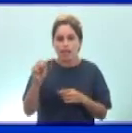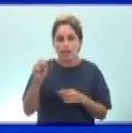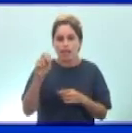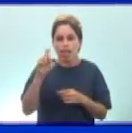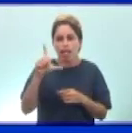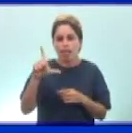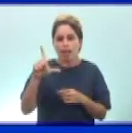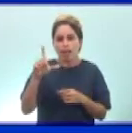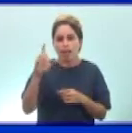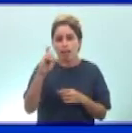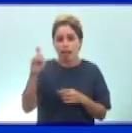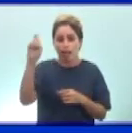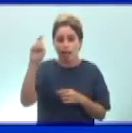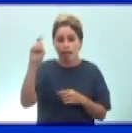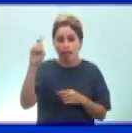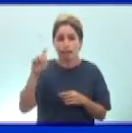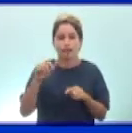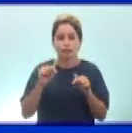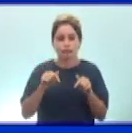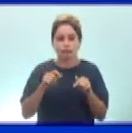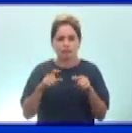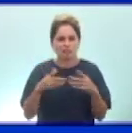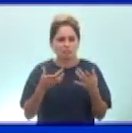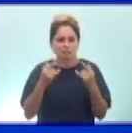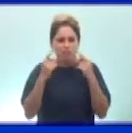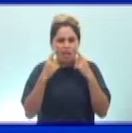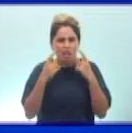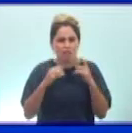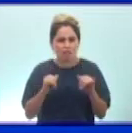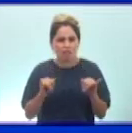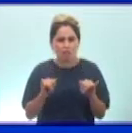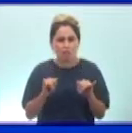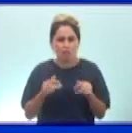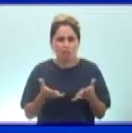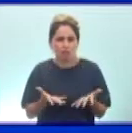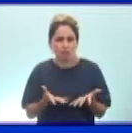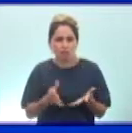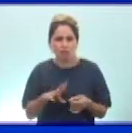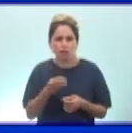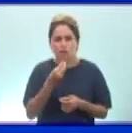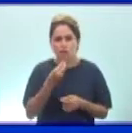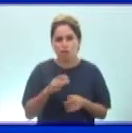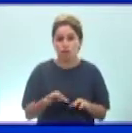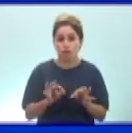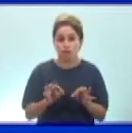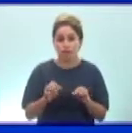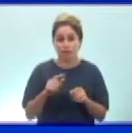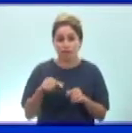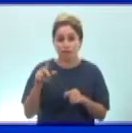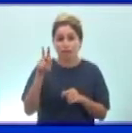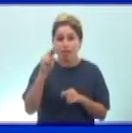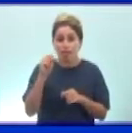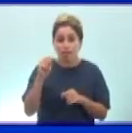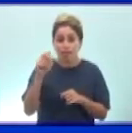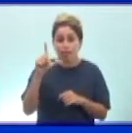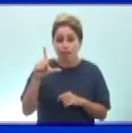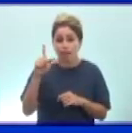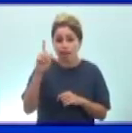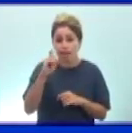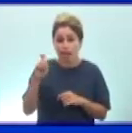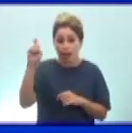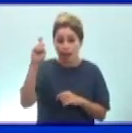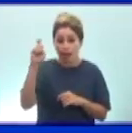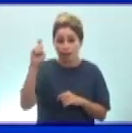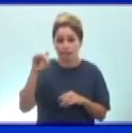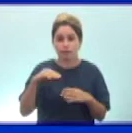brinda esta notación NL a la X? Es decir, ¿qué yo puedo extraer de esta representación de la notación electrónica? Y